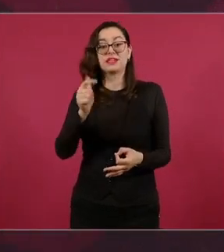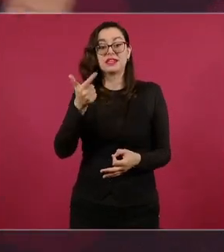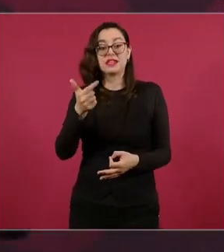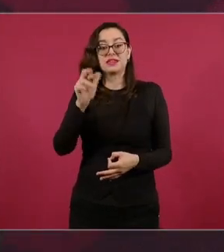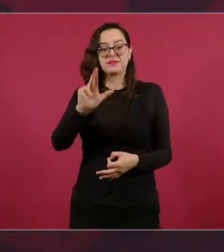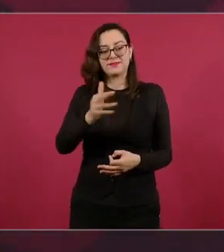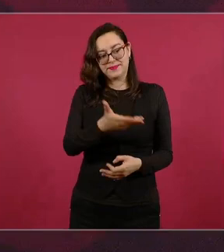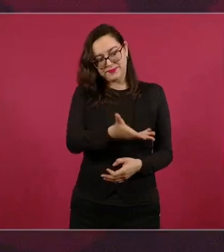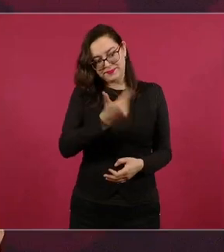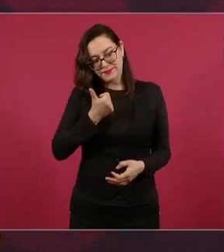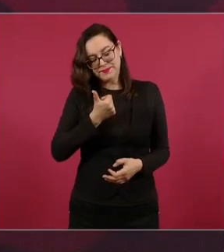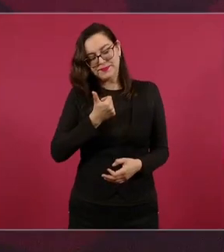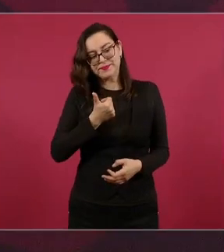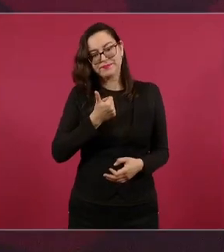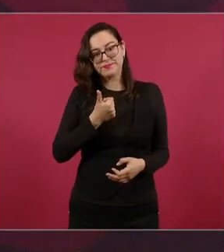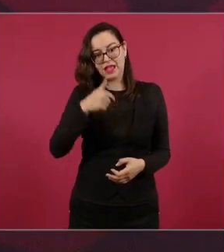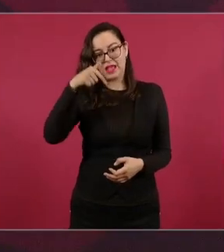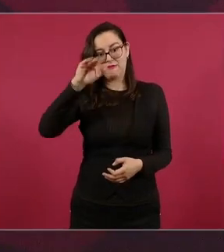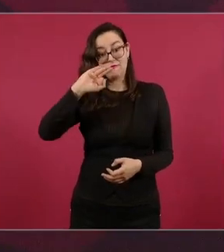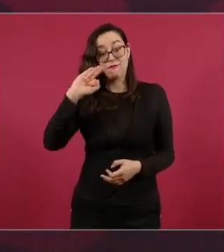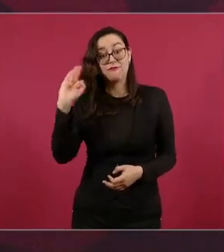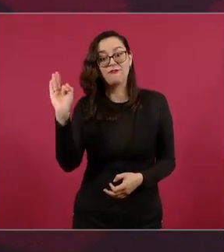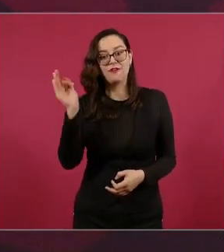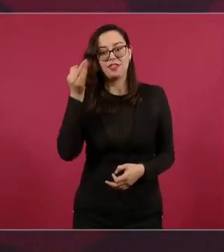ya atrajo el caso.